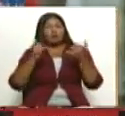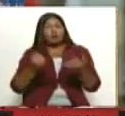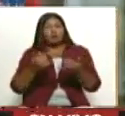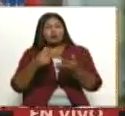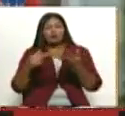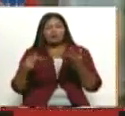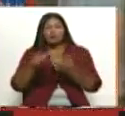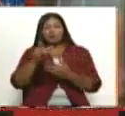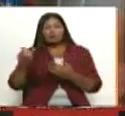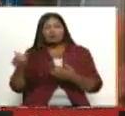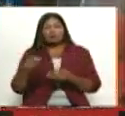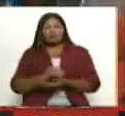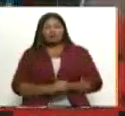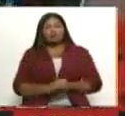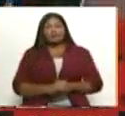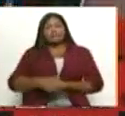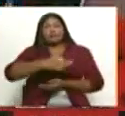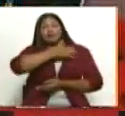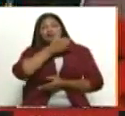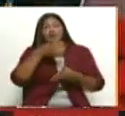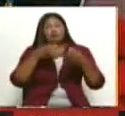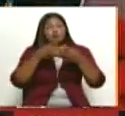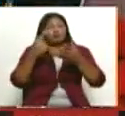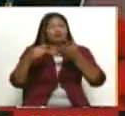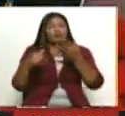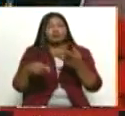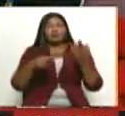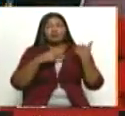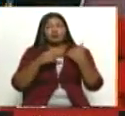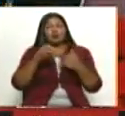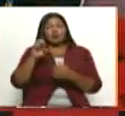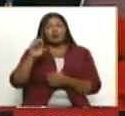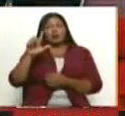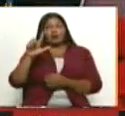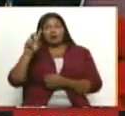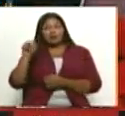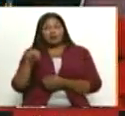Beltrán, jefe de delegación y demás miembros del ELN.